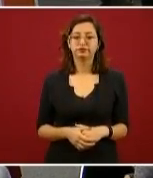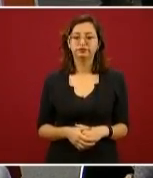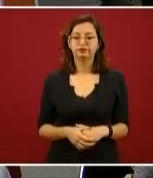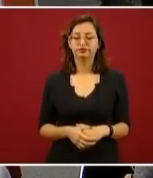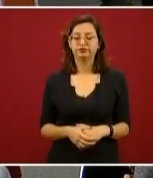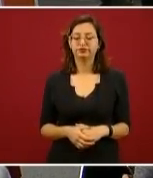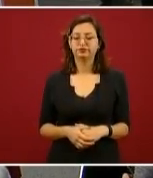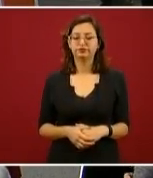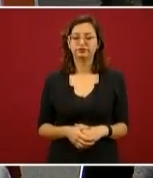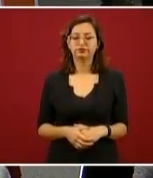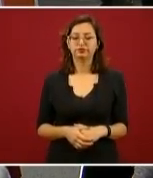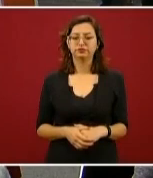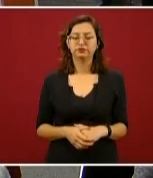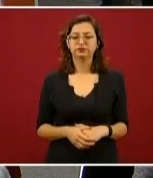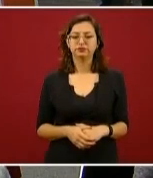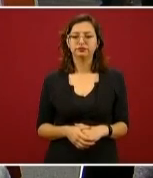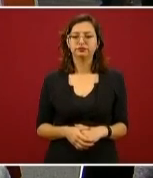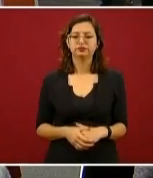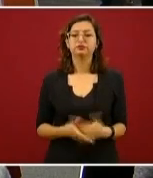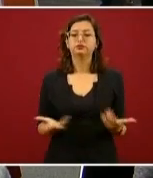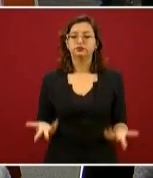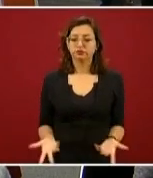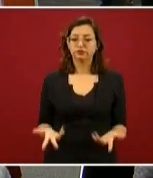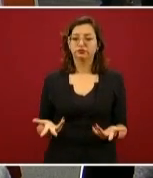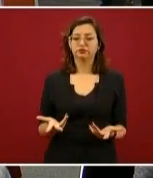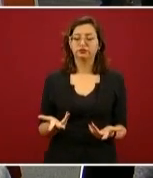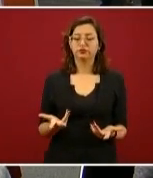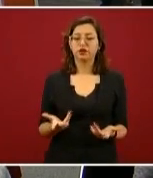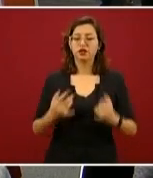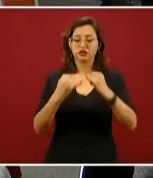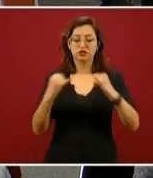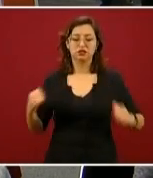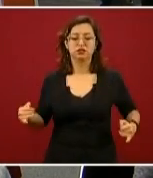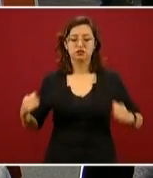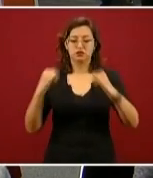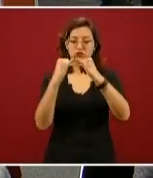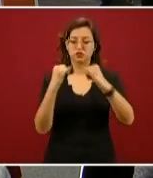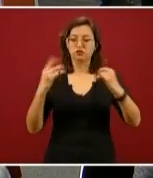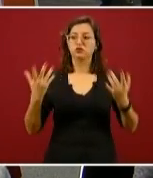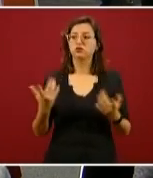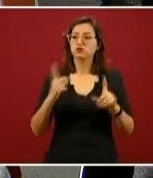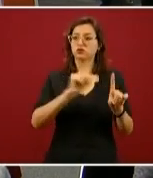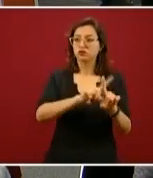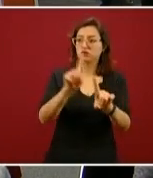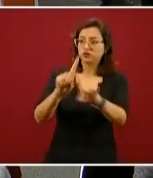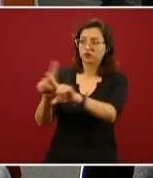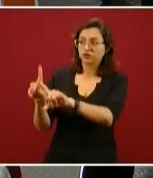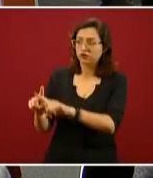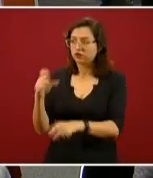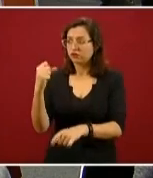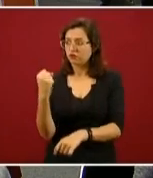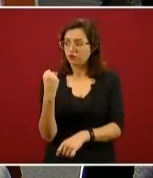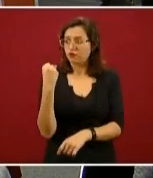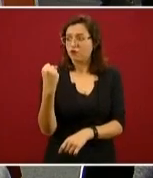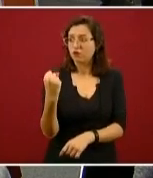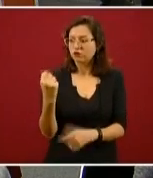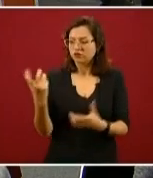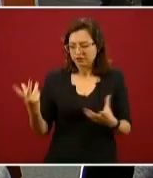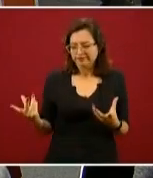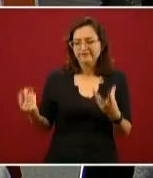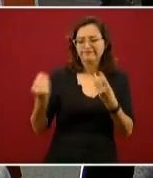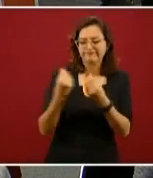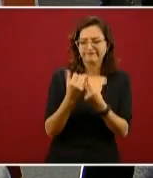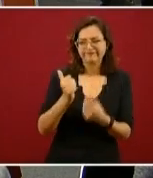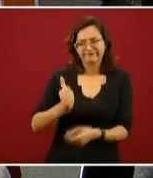construcción del aprovechamiento de las capacidades institucionales que México tiene y ha construido en varios